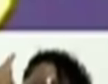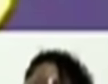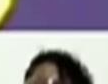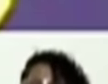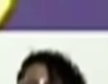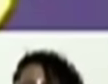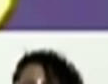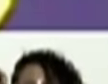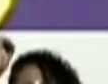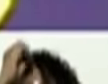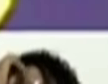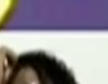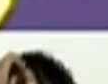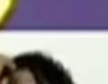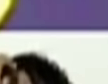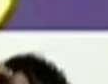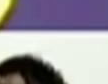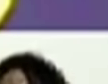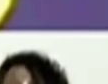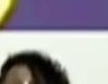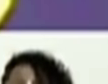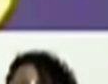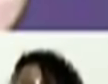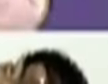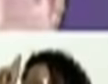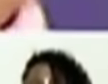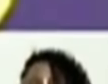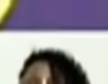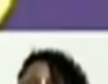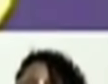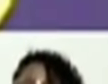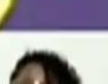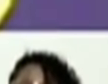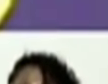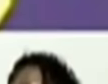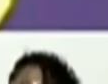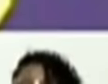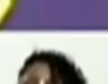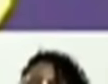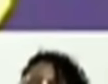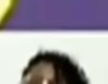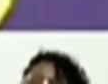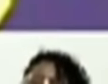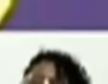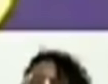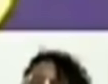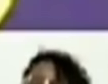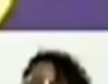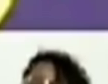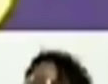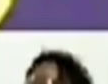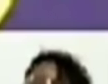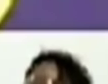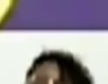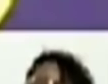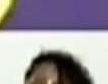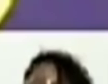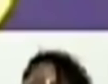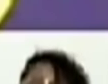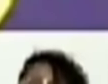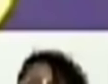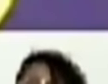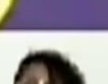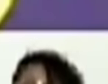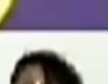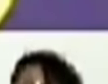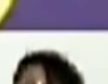sus opiniones, y somos respetuosos de todas las instituciones de la vida nacional que en medio